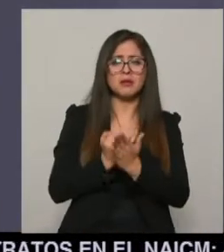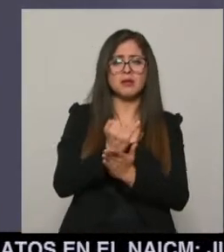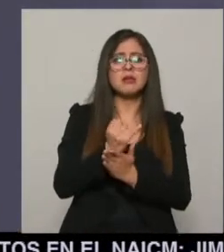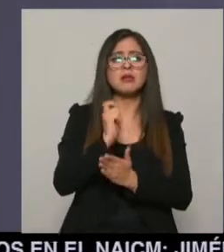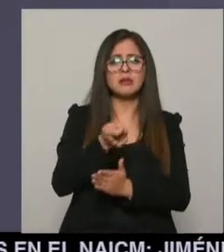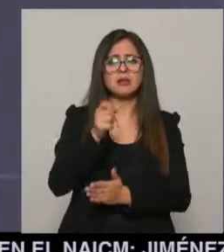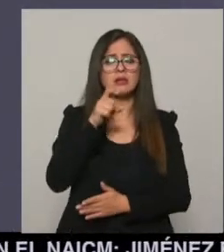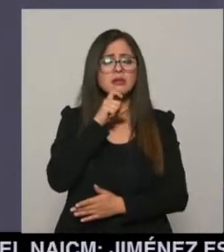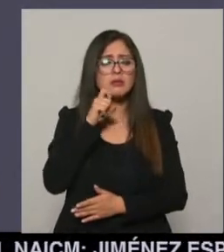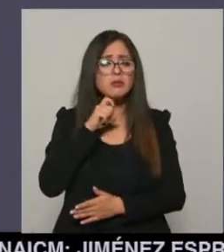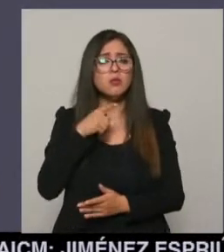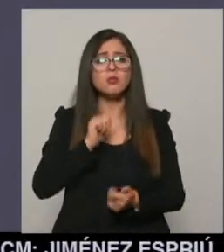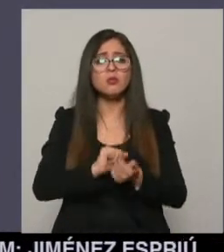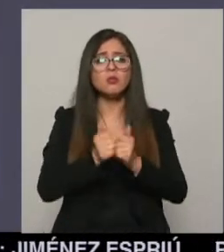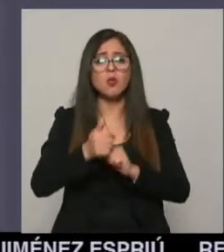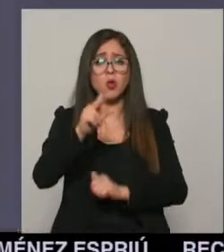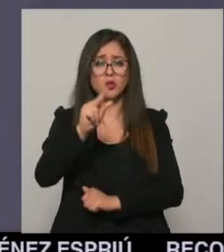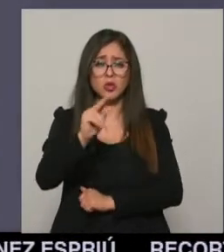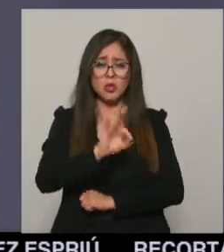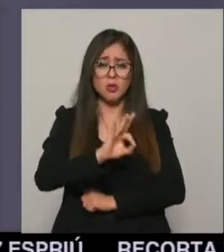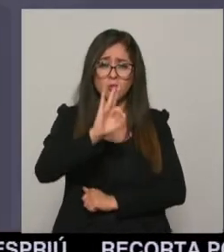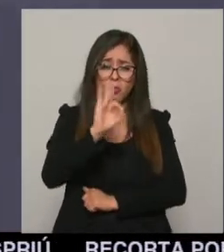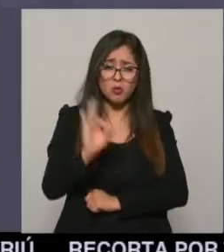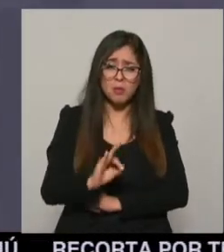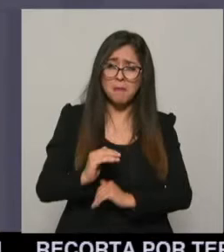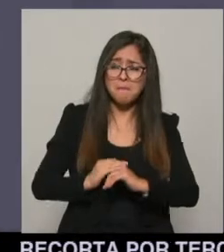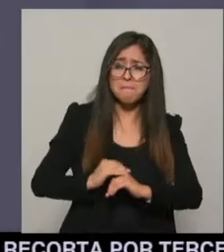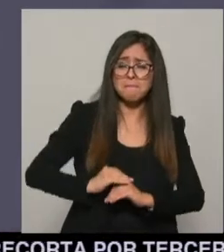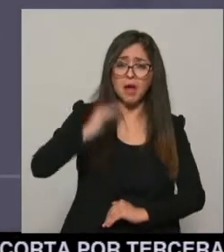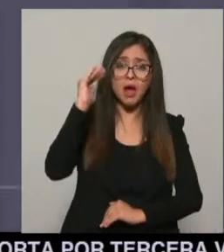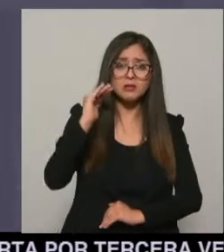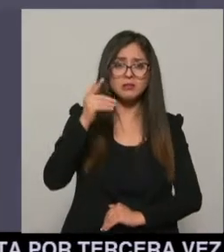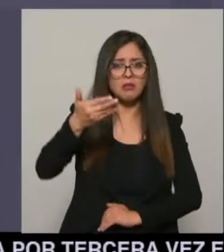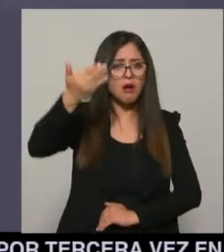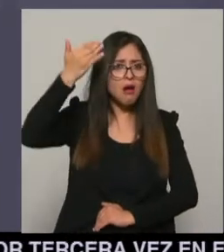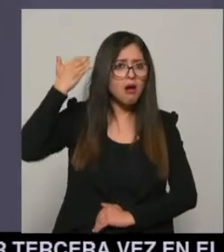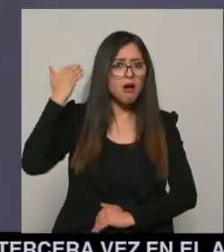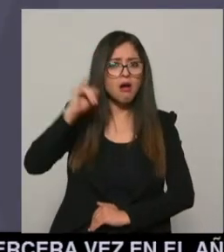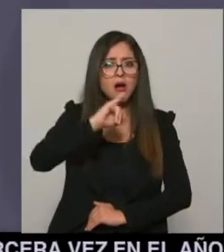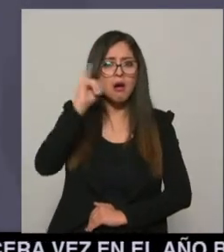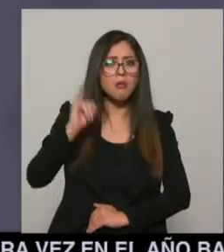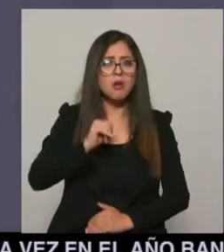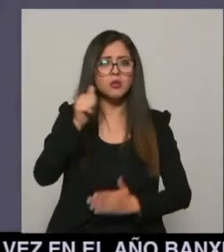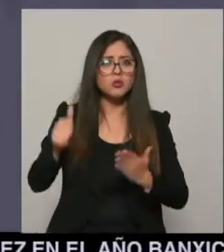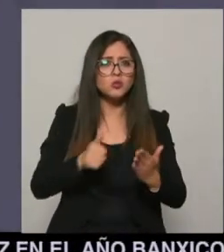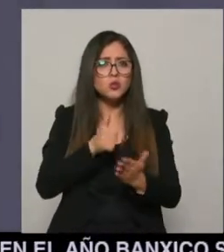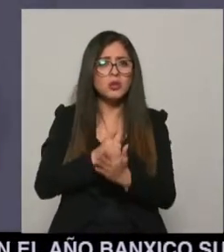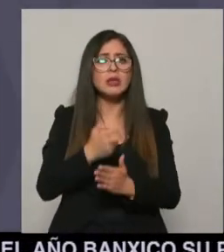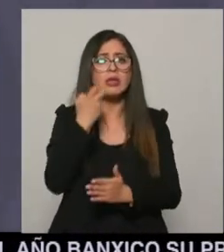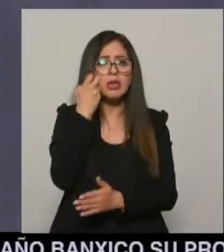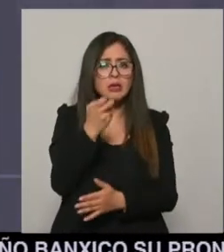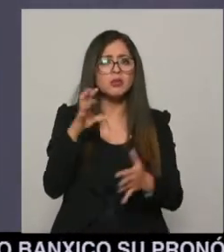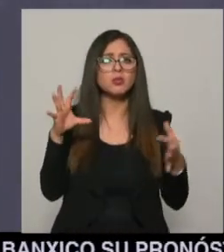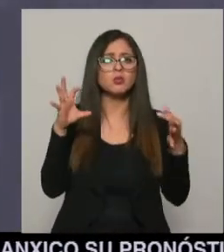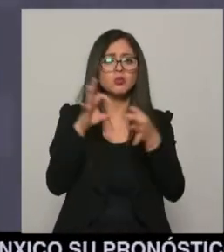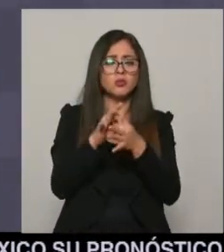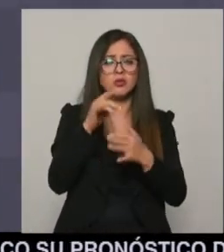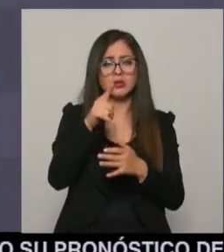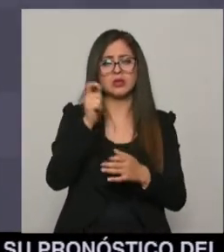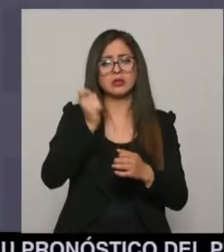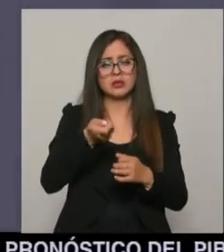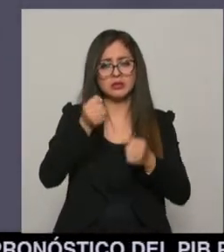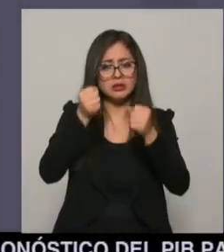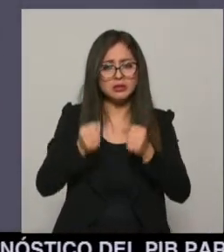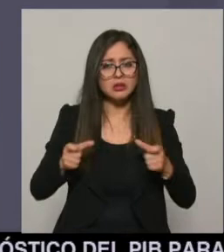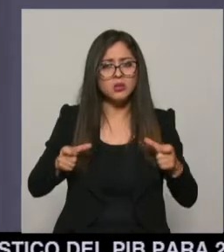disparado hasta un 80%, eso no lo habíamos visto nunca en la ciudad, y creo que es una causa legítima que atender. Y este tema de seguridad, junto